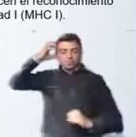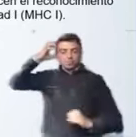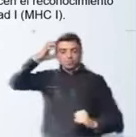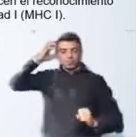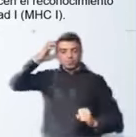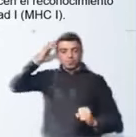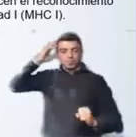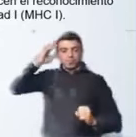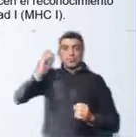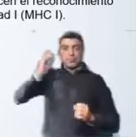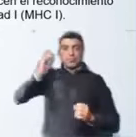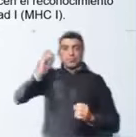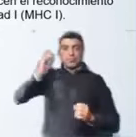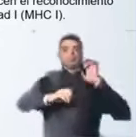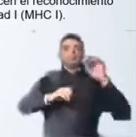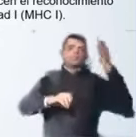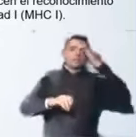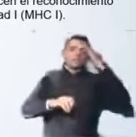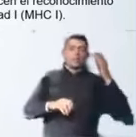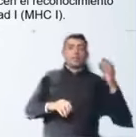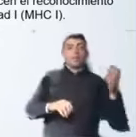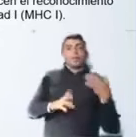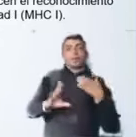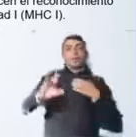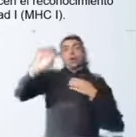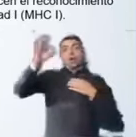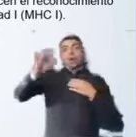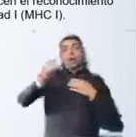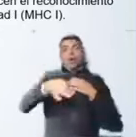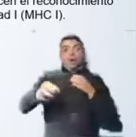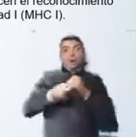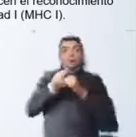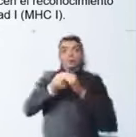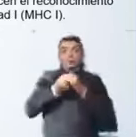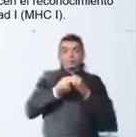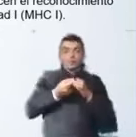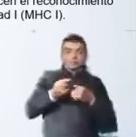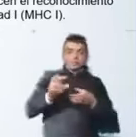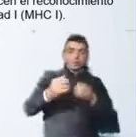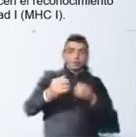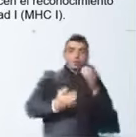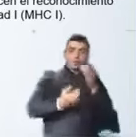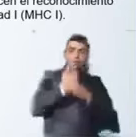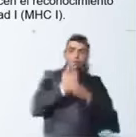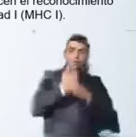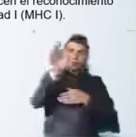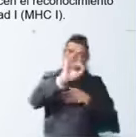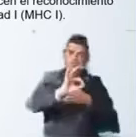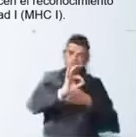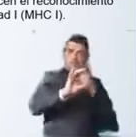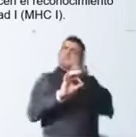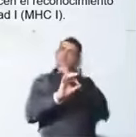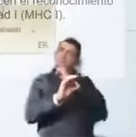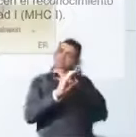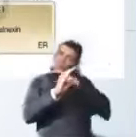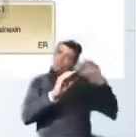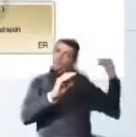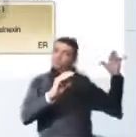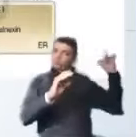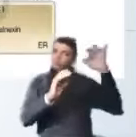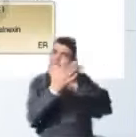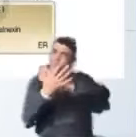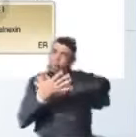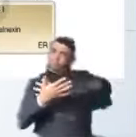que dentro de una célula hay un virus, listo, y lo pueden atacar, gracias a que muchos de estos polisacáridos